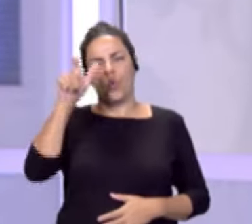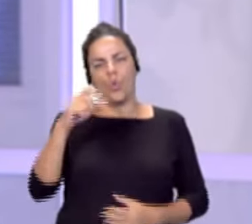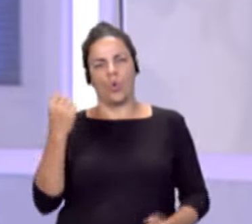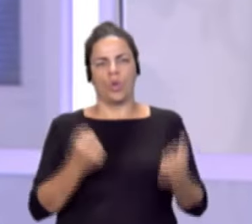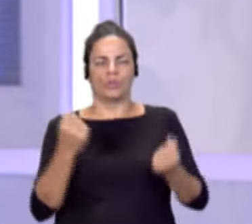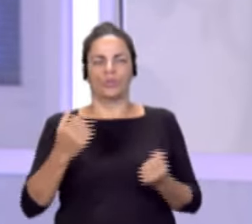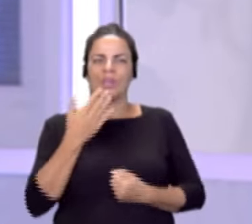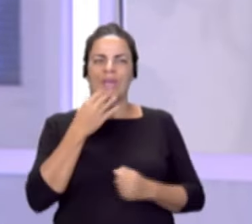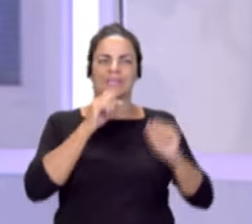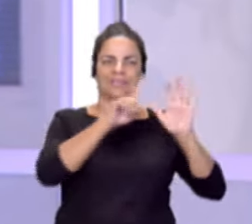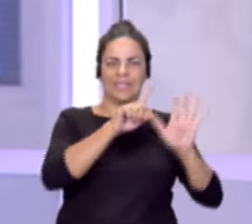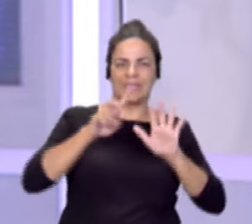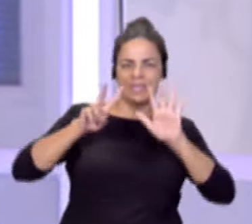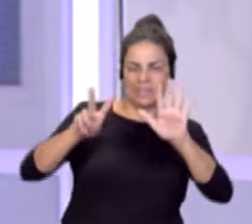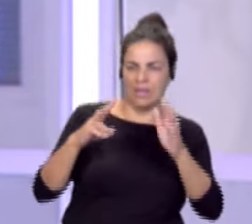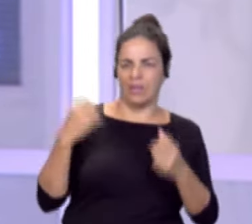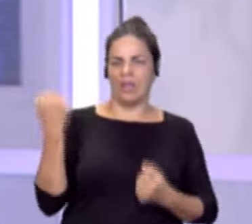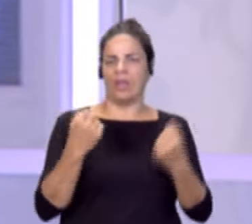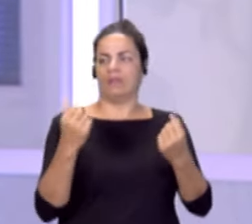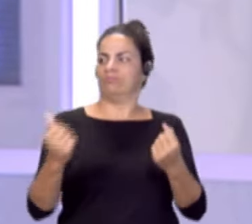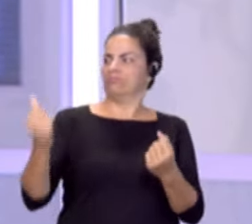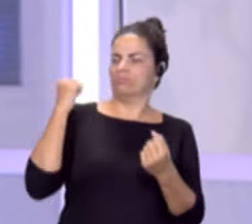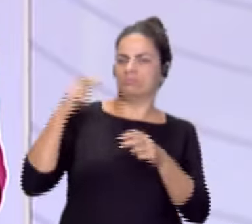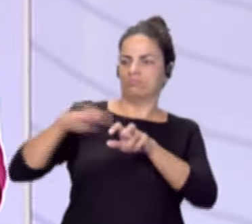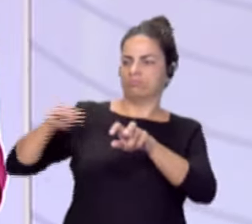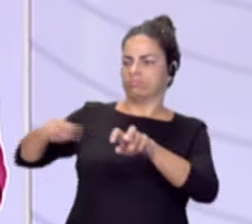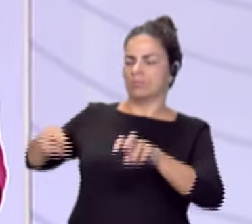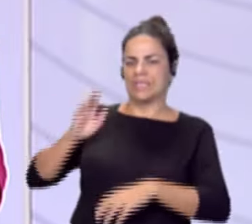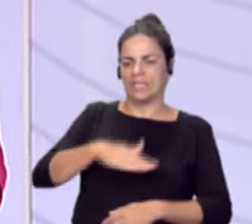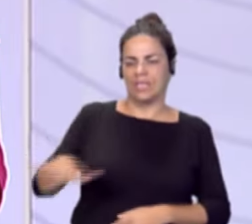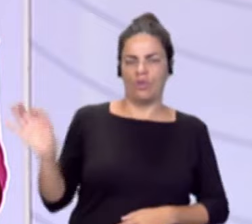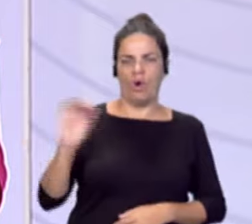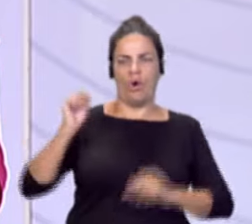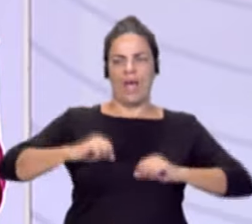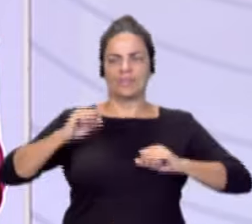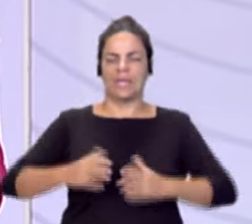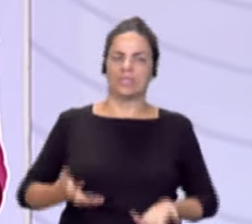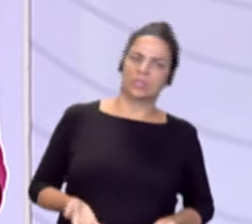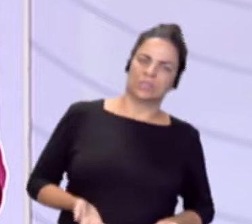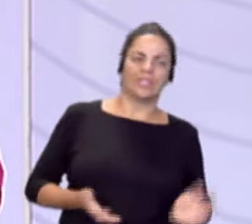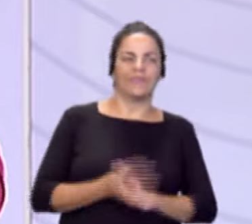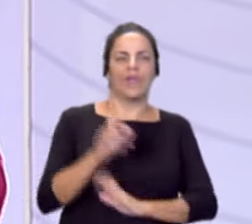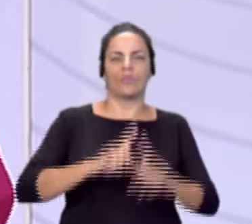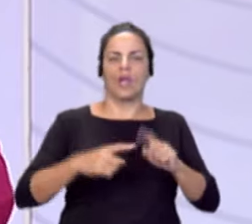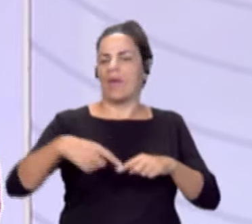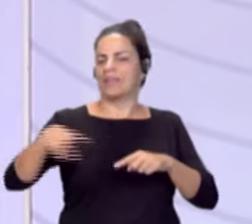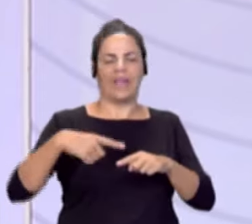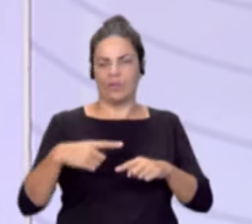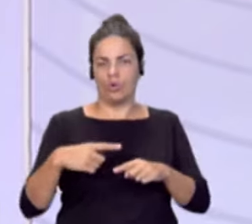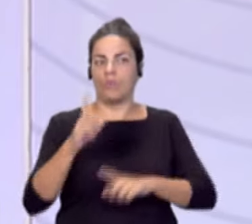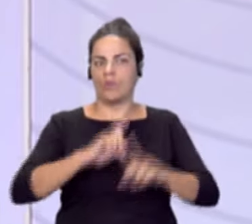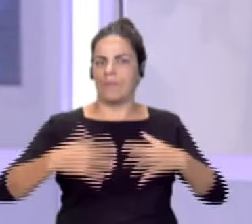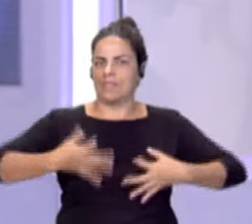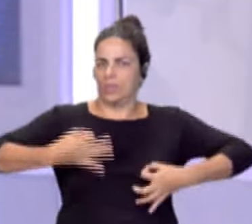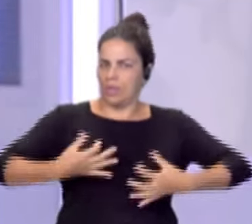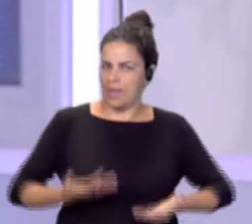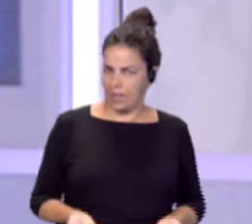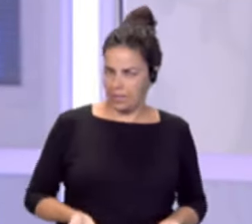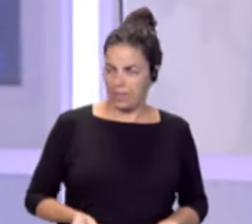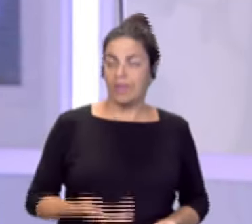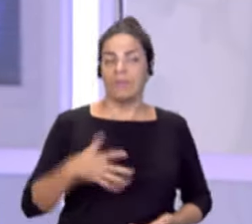a niños y ancianos, ¿no? Hay un problema de seguridad, que no es un problema de tráfico. En cualquiera de los casos, y teniendo en cuenta un poco también el planteamiento de